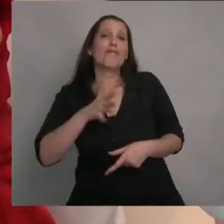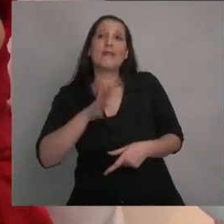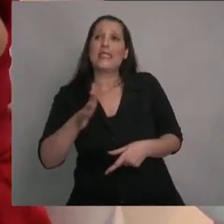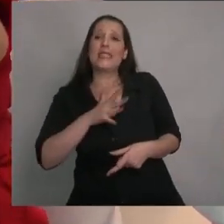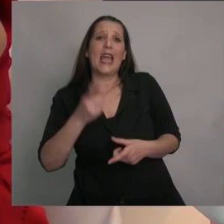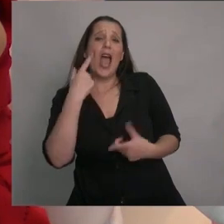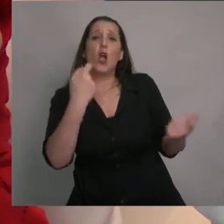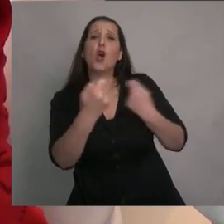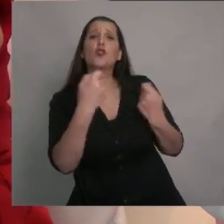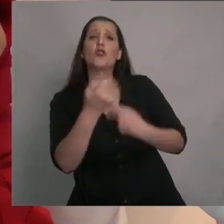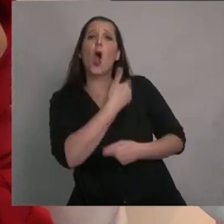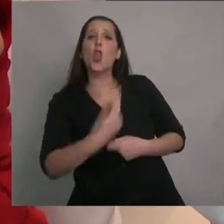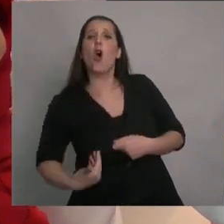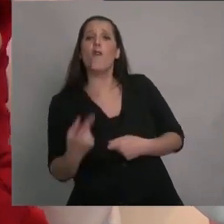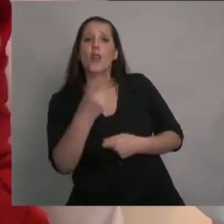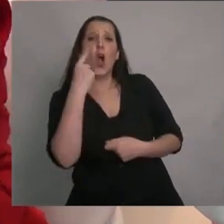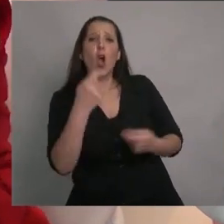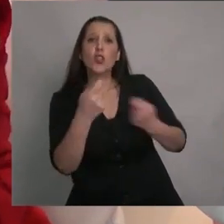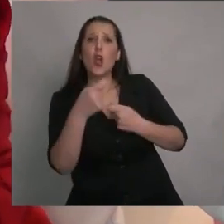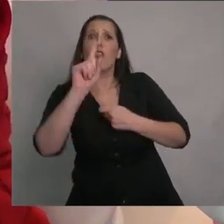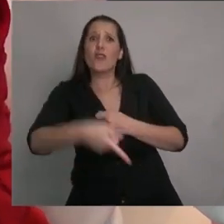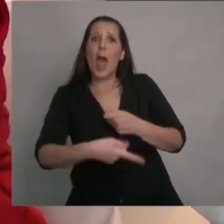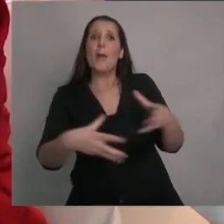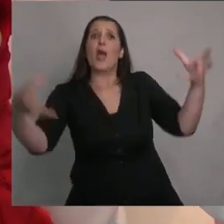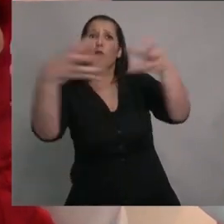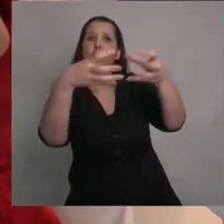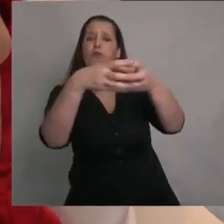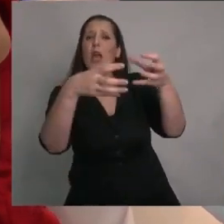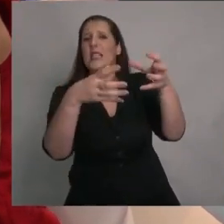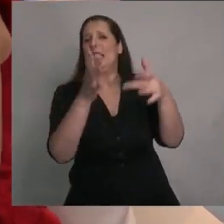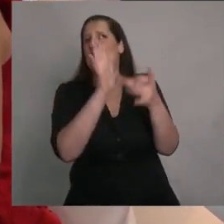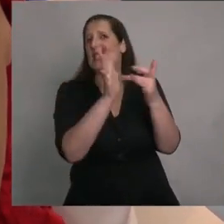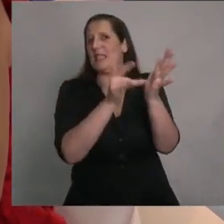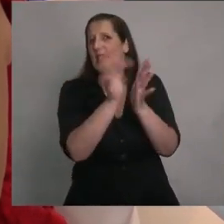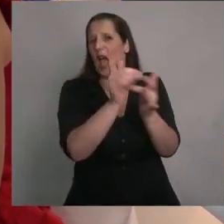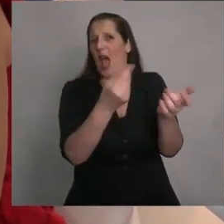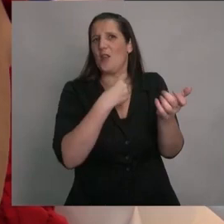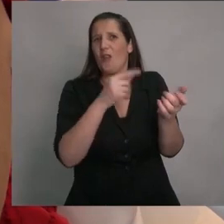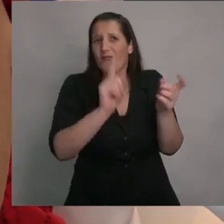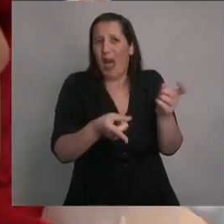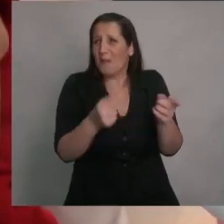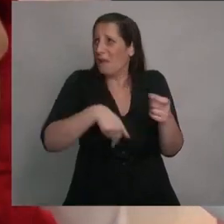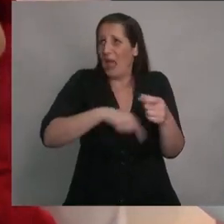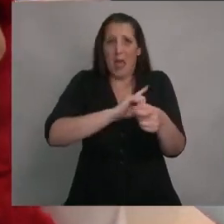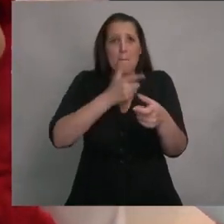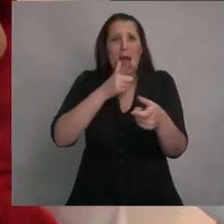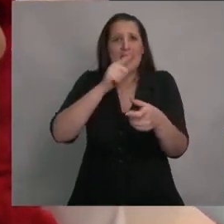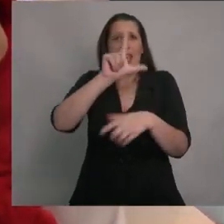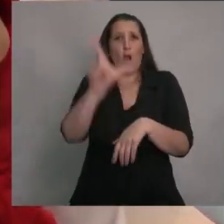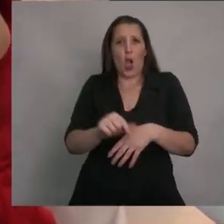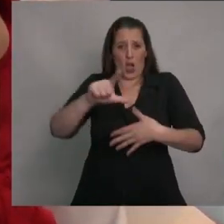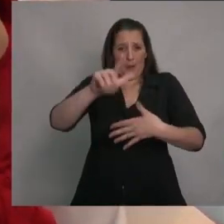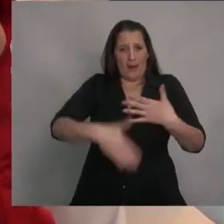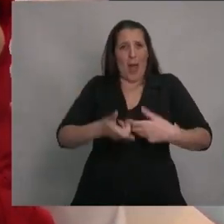vida y la presencia de sectores cristianos fundamentalistas adentrados ya en nuestro continente, firmemente